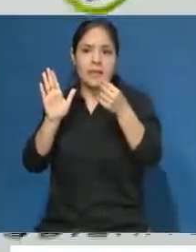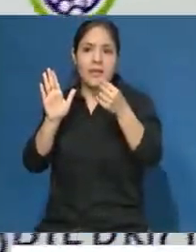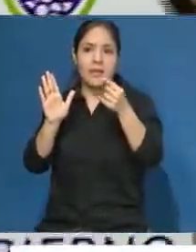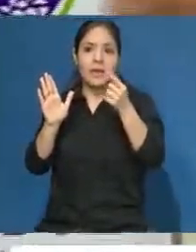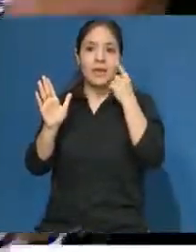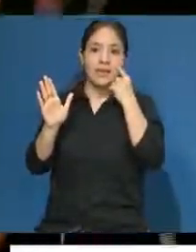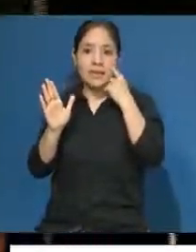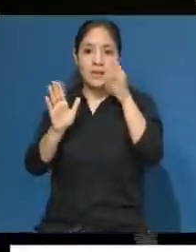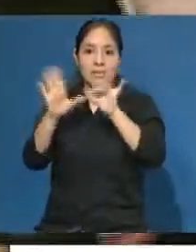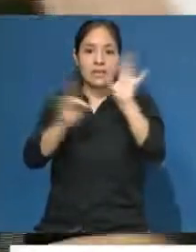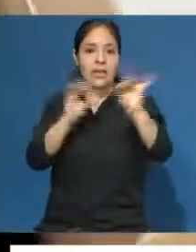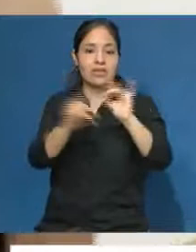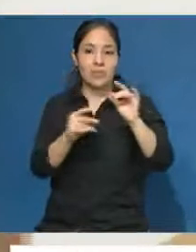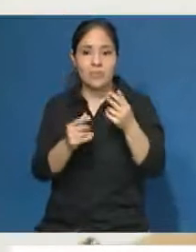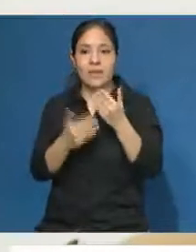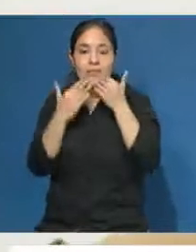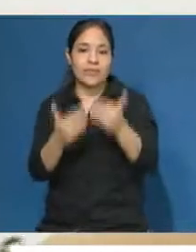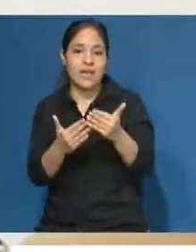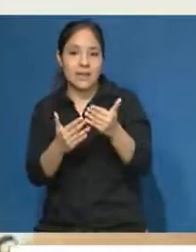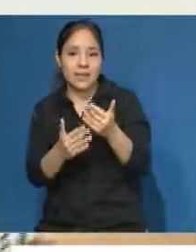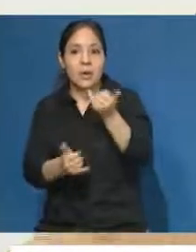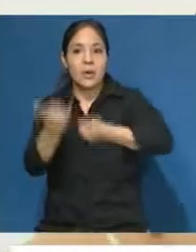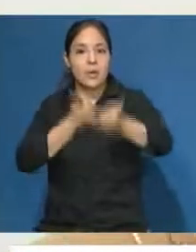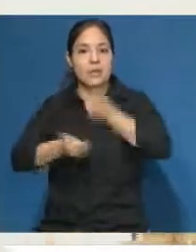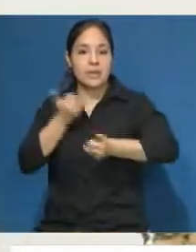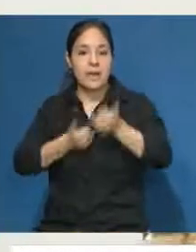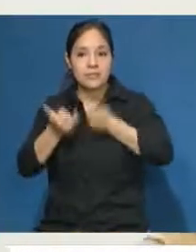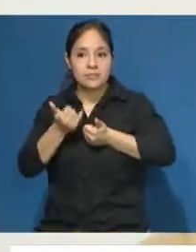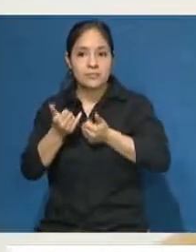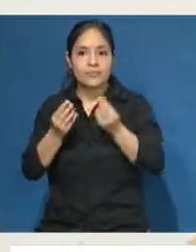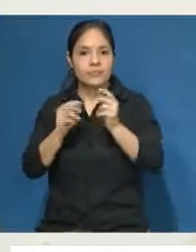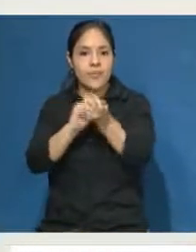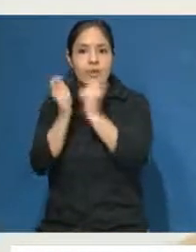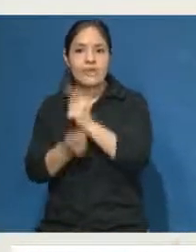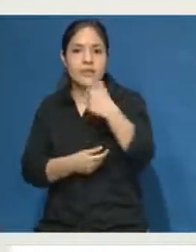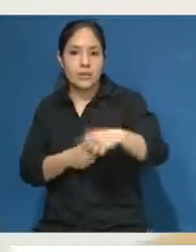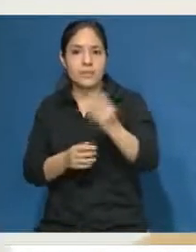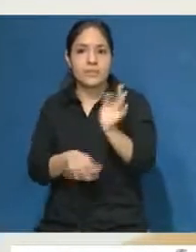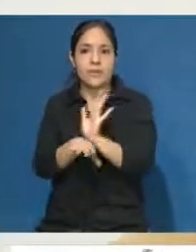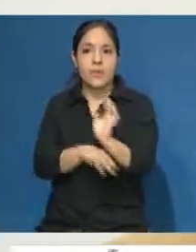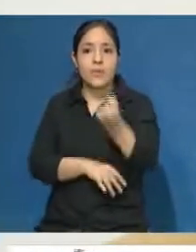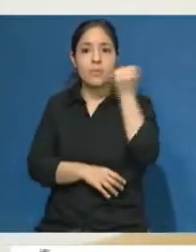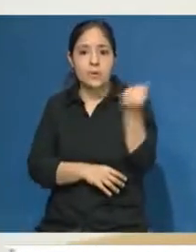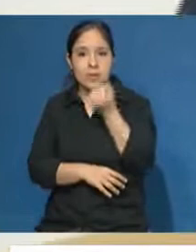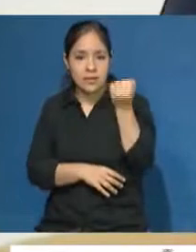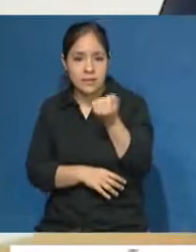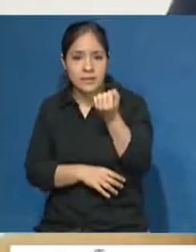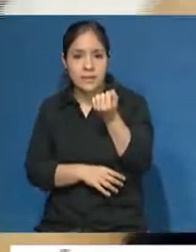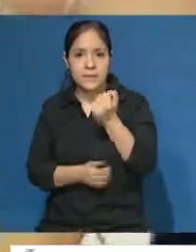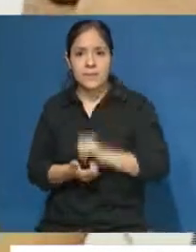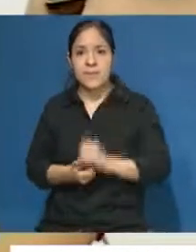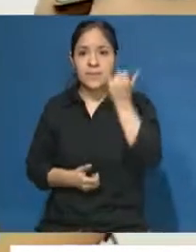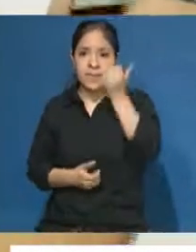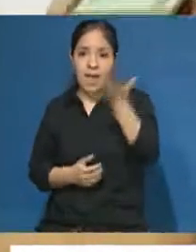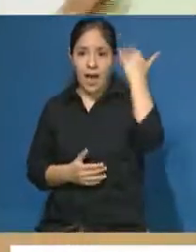Gracias, gobernador, para que nos diga en vivo y en directo de qué se trata esta modificación, por cierta, muy importante. Estamos hablando de una enmienda que ya se había